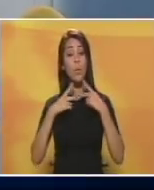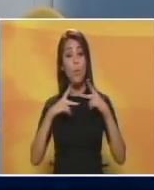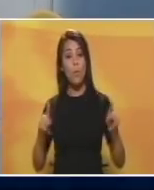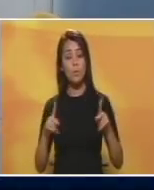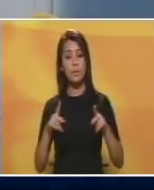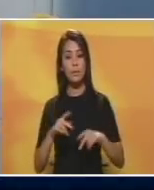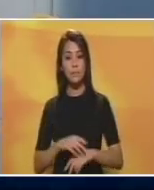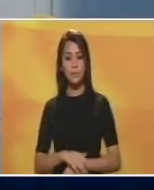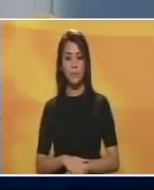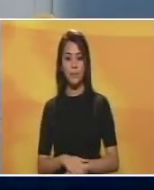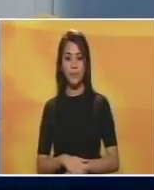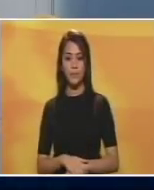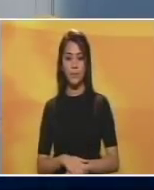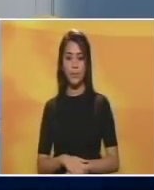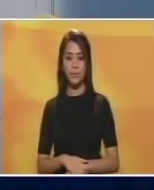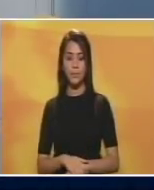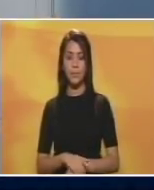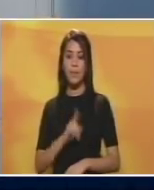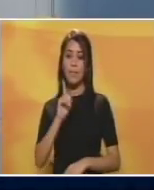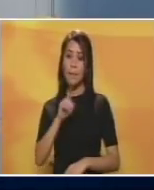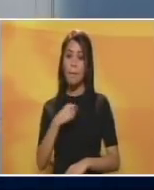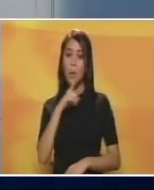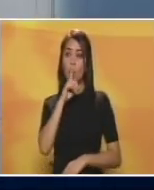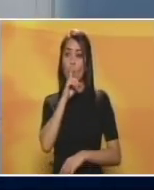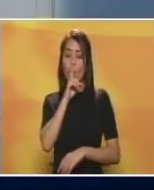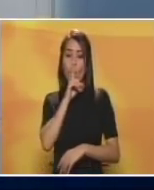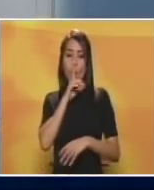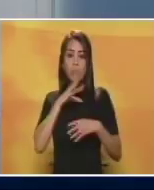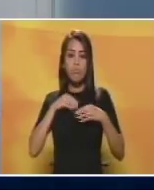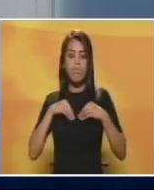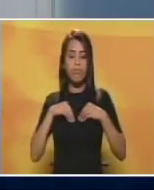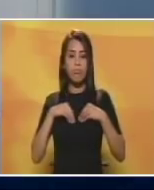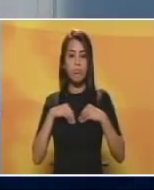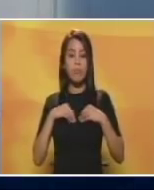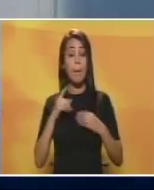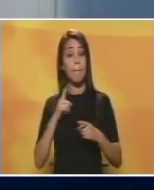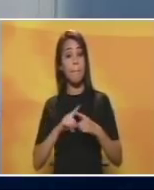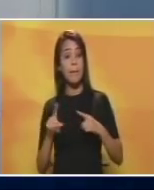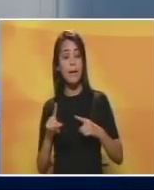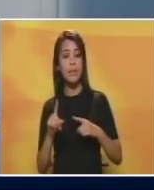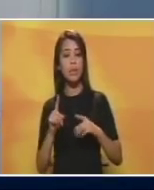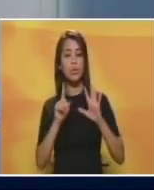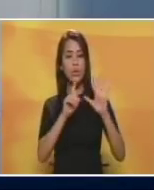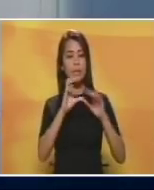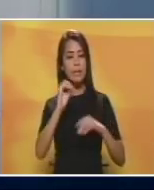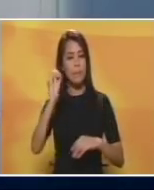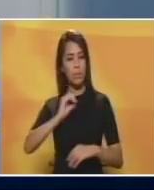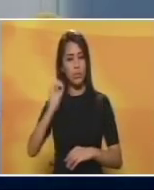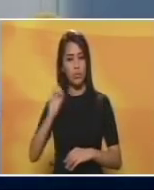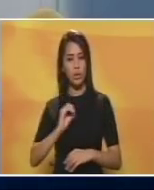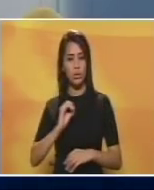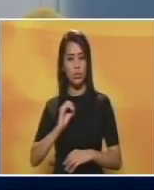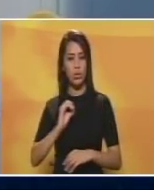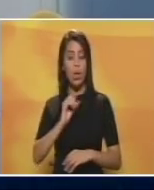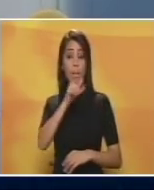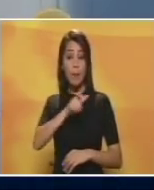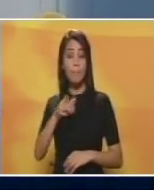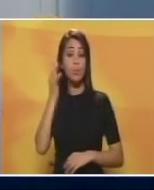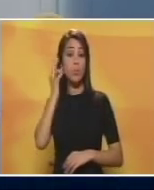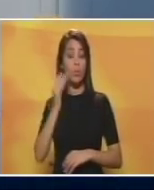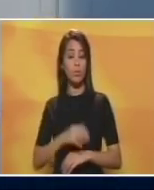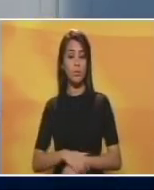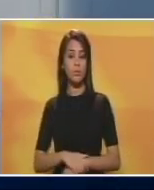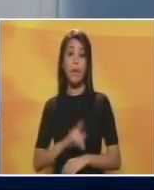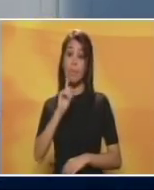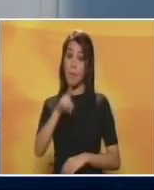está soslayado, está muy callado, pero aproximadamente un 60% de nuestras mujeres, pero